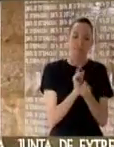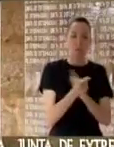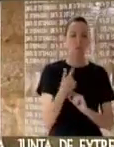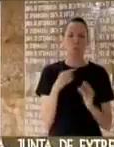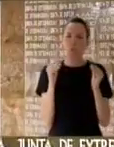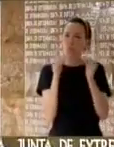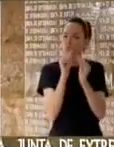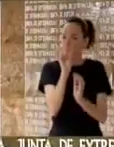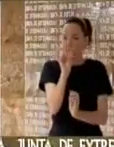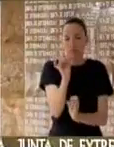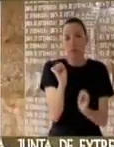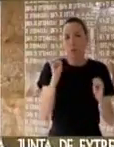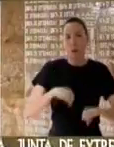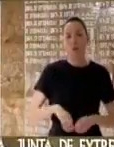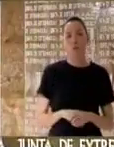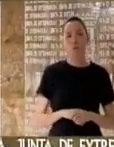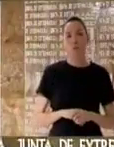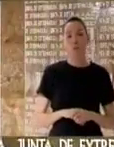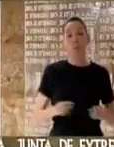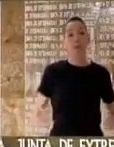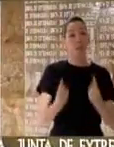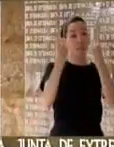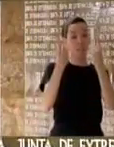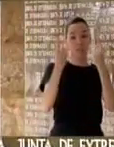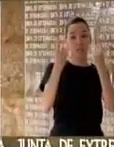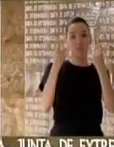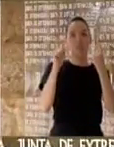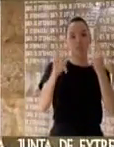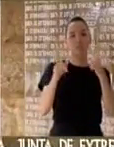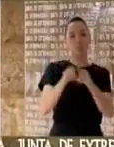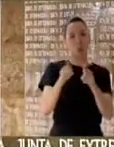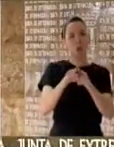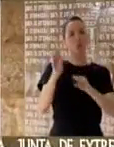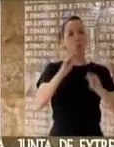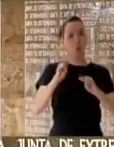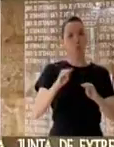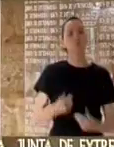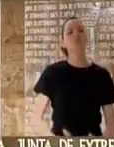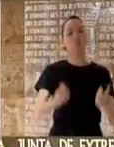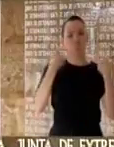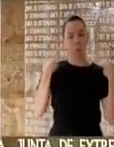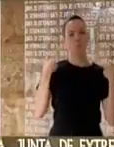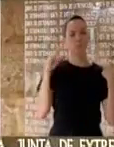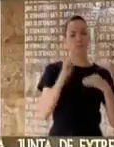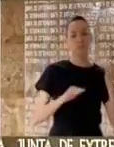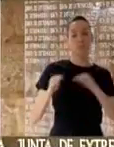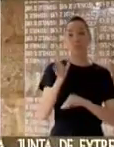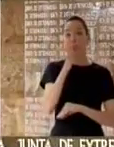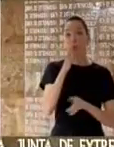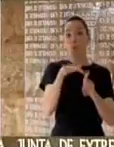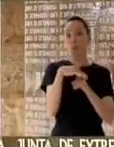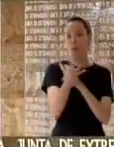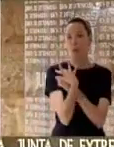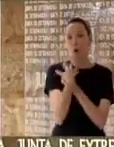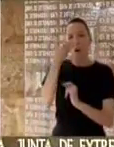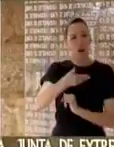acuerdo. Yo creo que es la primera vez que alguien propone algo que coge el toro por los cuernos. Y es que cuando tú partes de una situación estructural